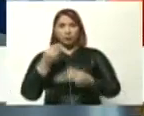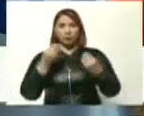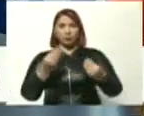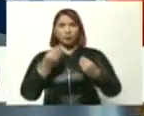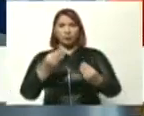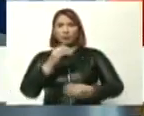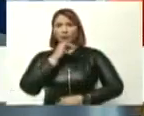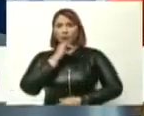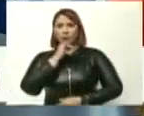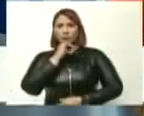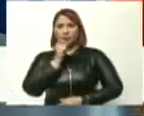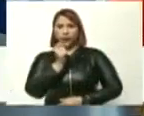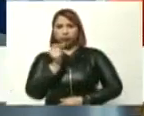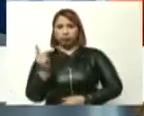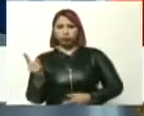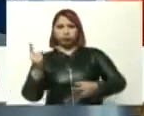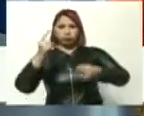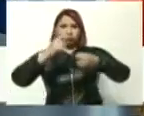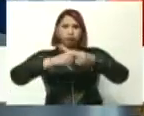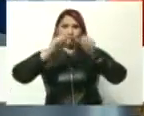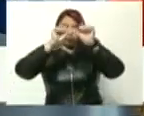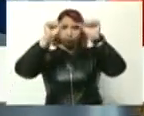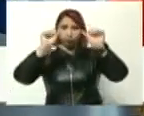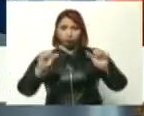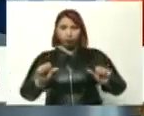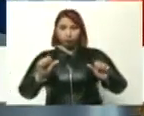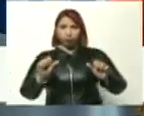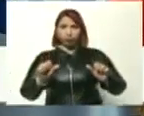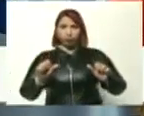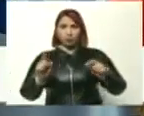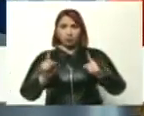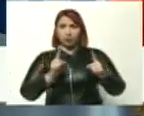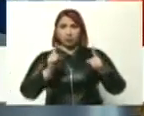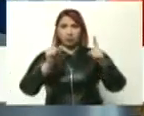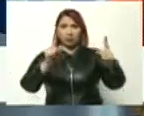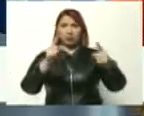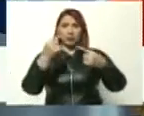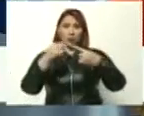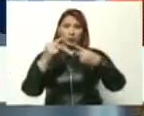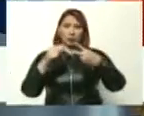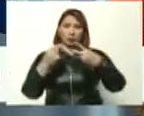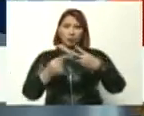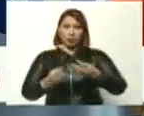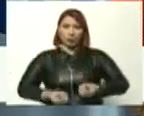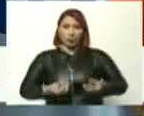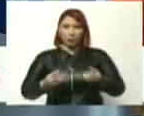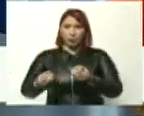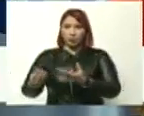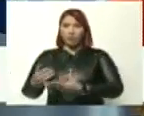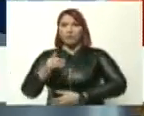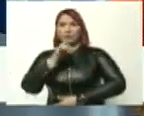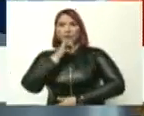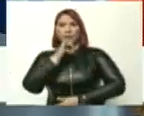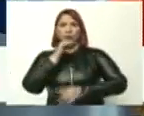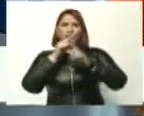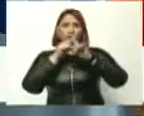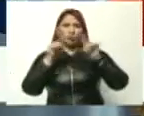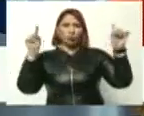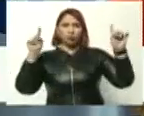se carga en el sistema digital de seguimiento de casos aporta una información